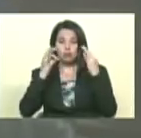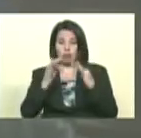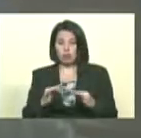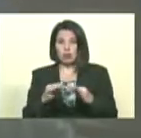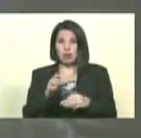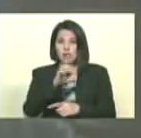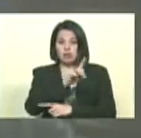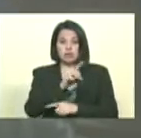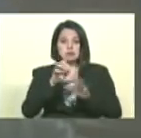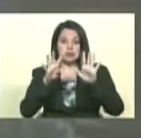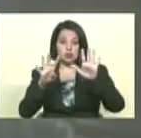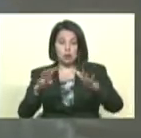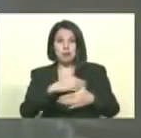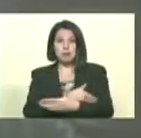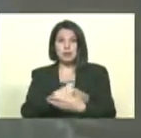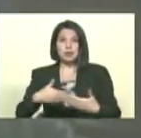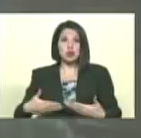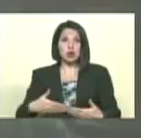de